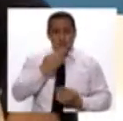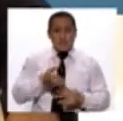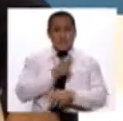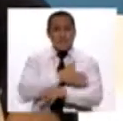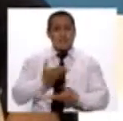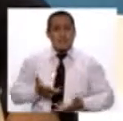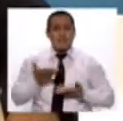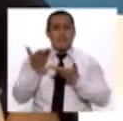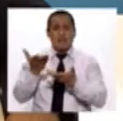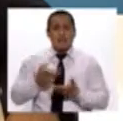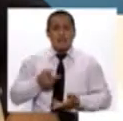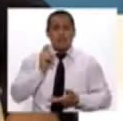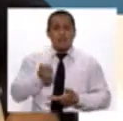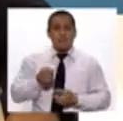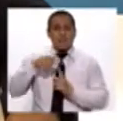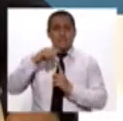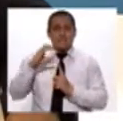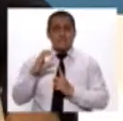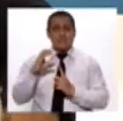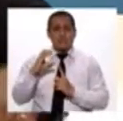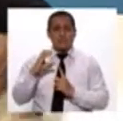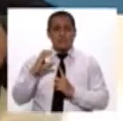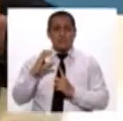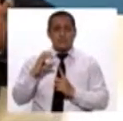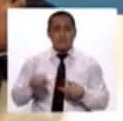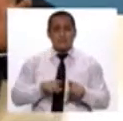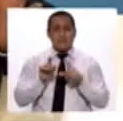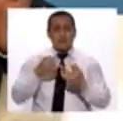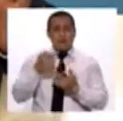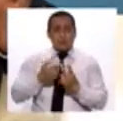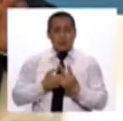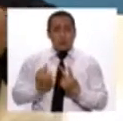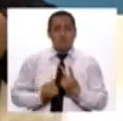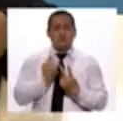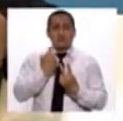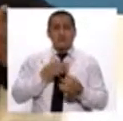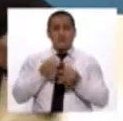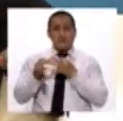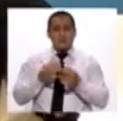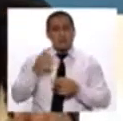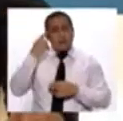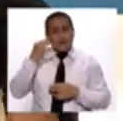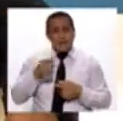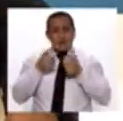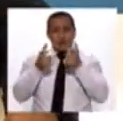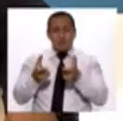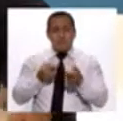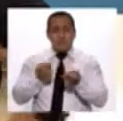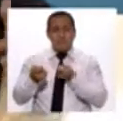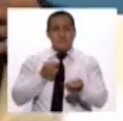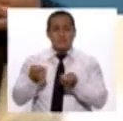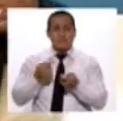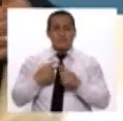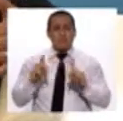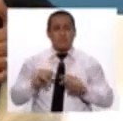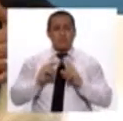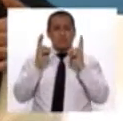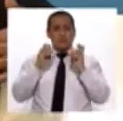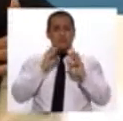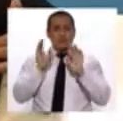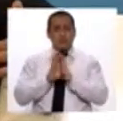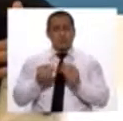había dirigido a un magistrado del Tribunal Constitucional, que era una tesis solitaria que hablaba del supuesto control difuso administrativo. Pero en el tema de